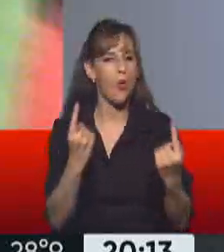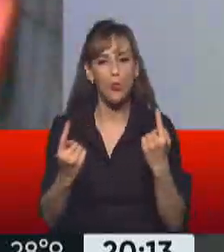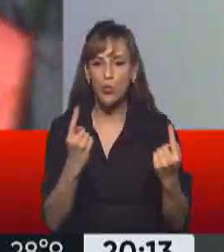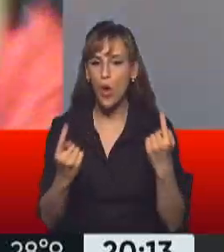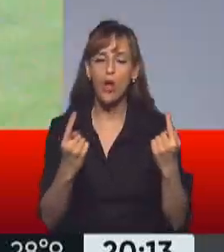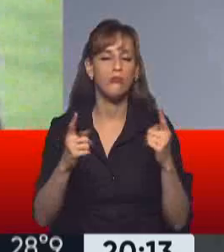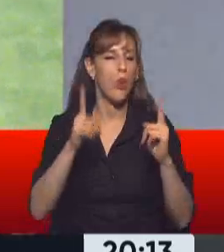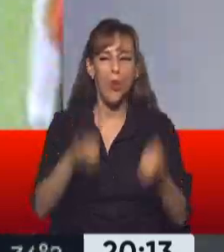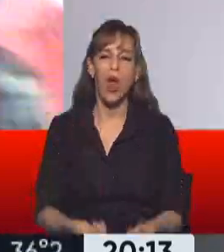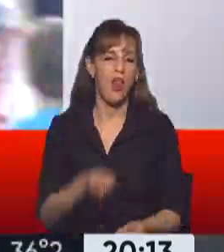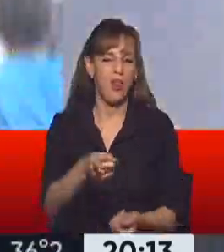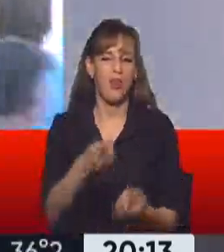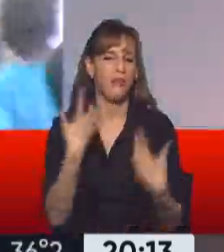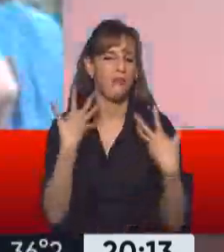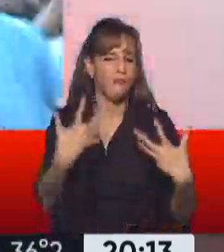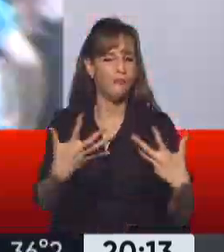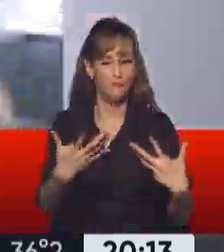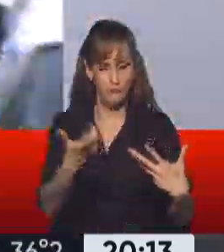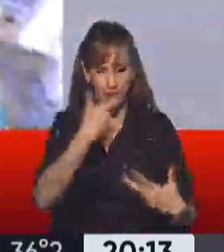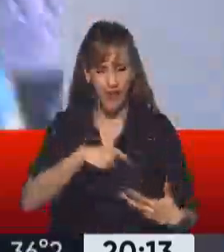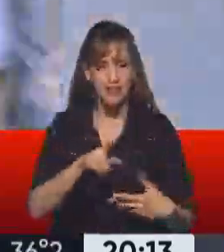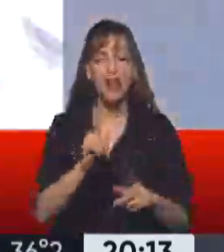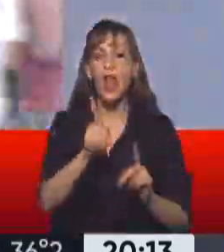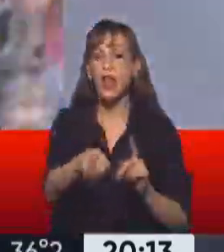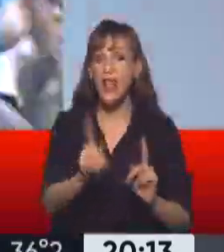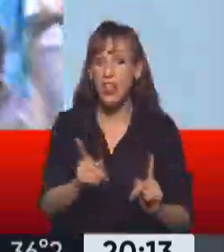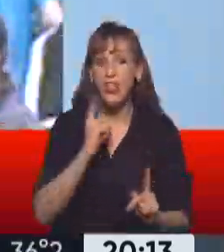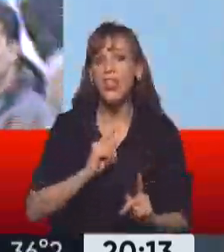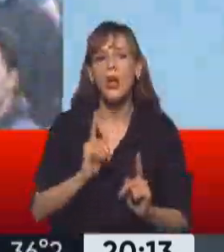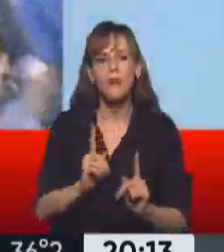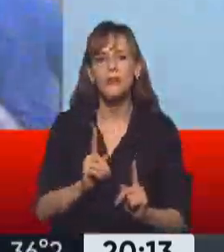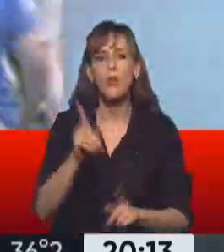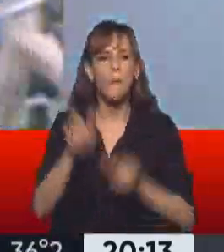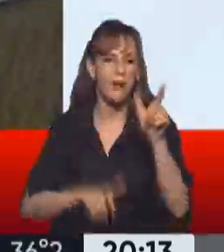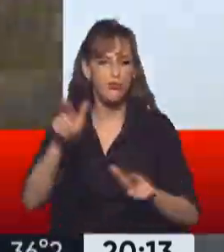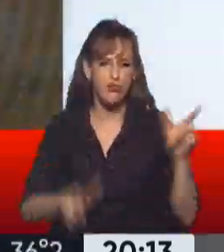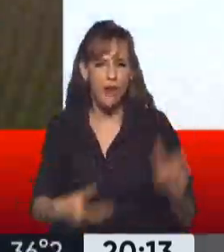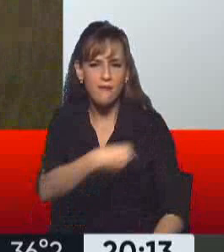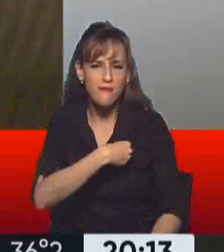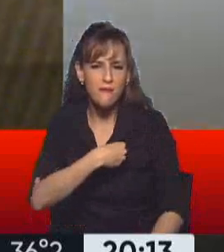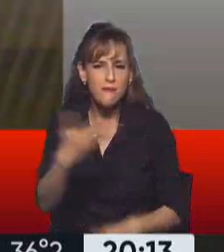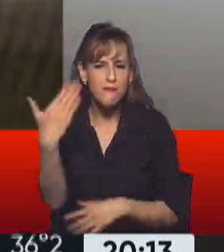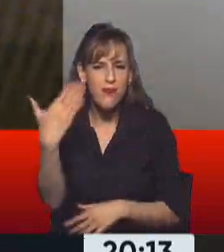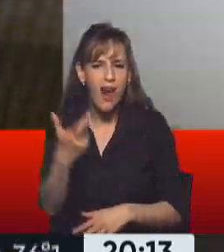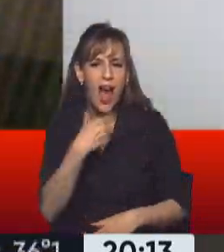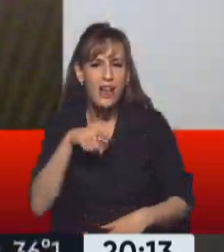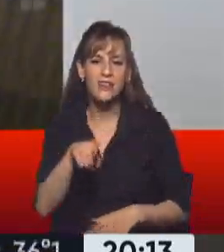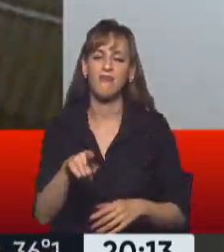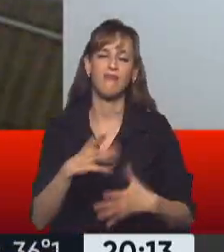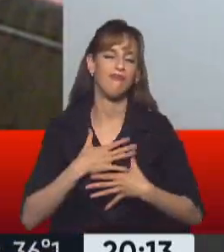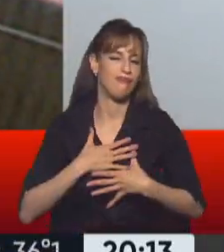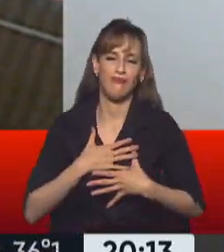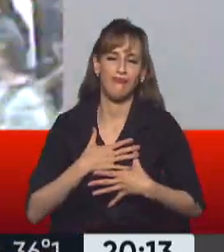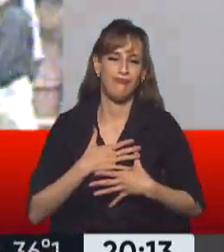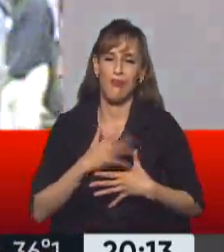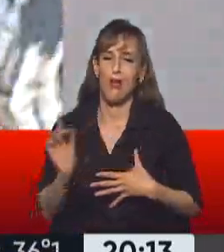este título. El día que el hincha de Racing, dicen ellos, llenó dos canchas y la verdad, viendo esas imágenes, claramente fue así, porque